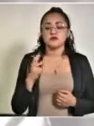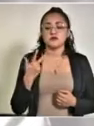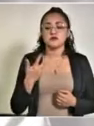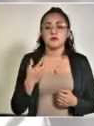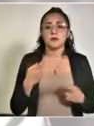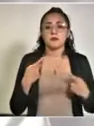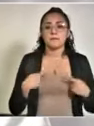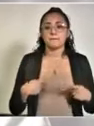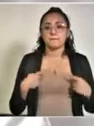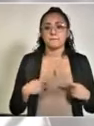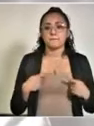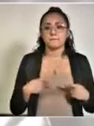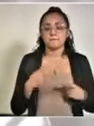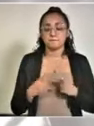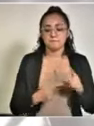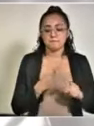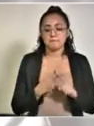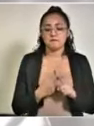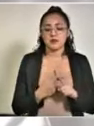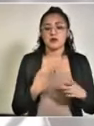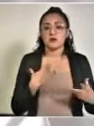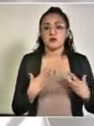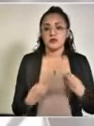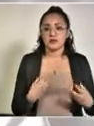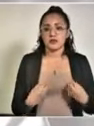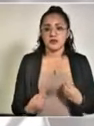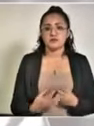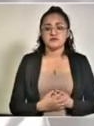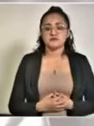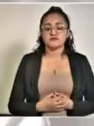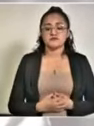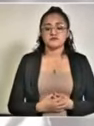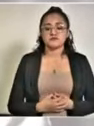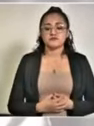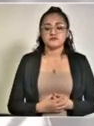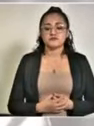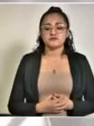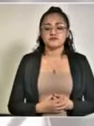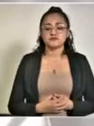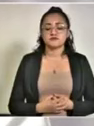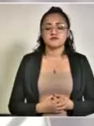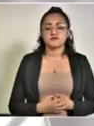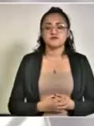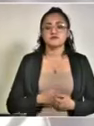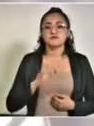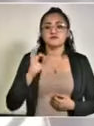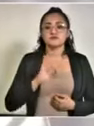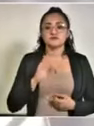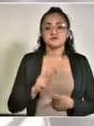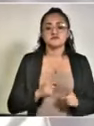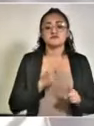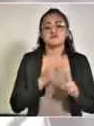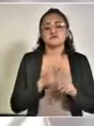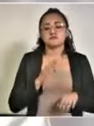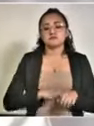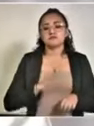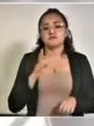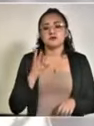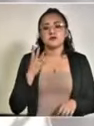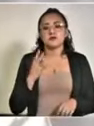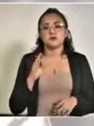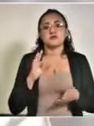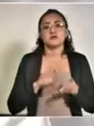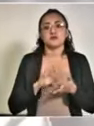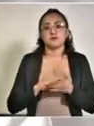338 nuevos contagiados. El índice de positividad nos ha subido 4